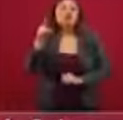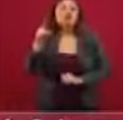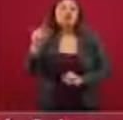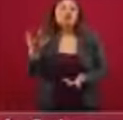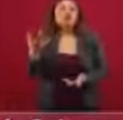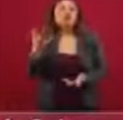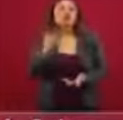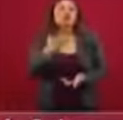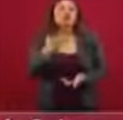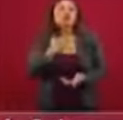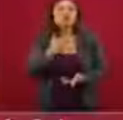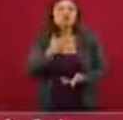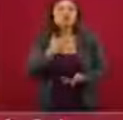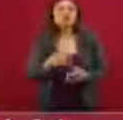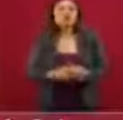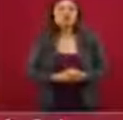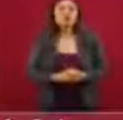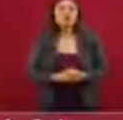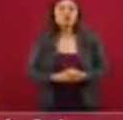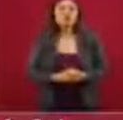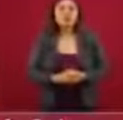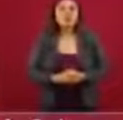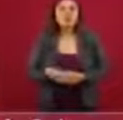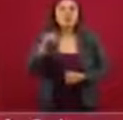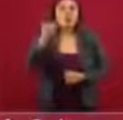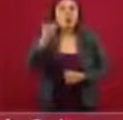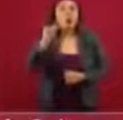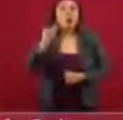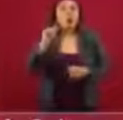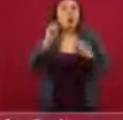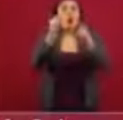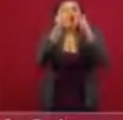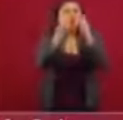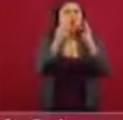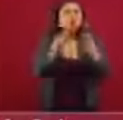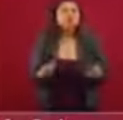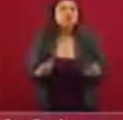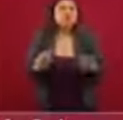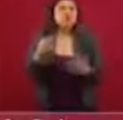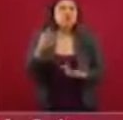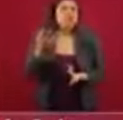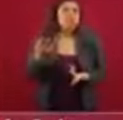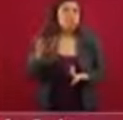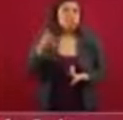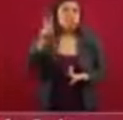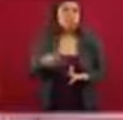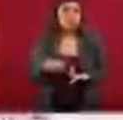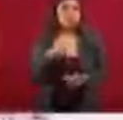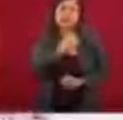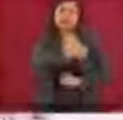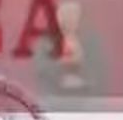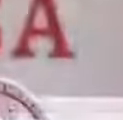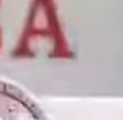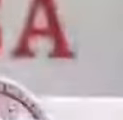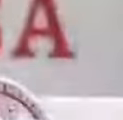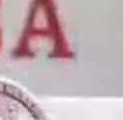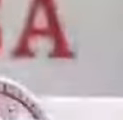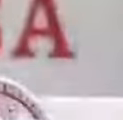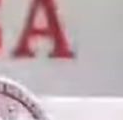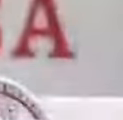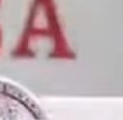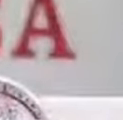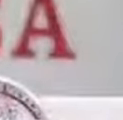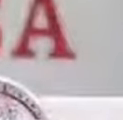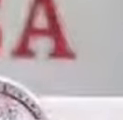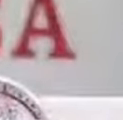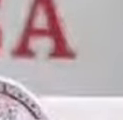fueron poco los años desde luego es lamentable que han perdido la vida